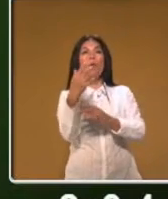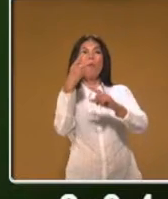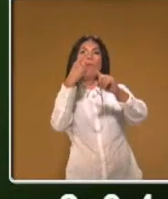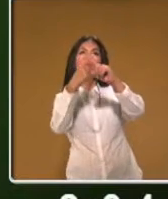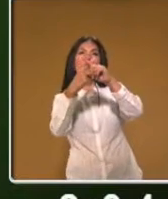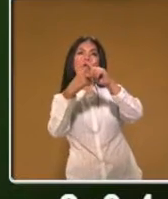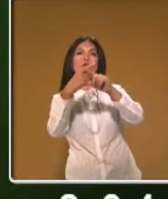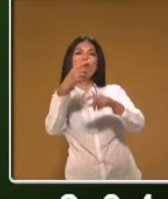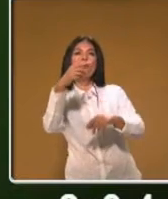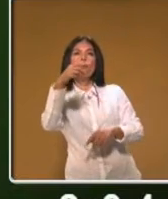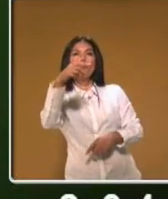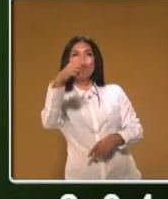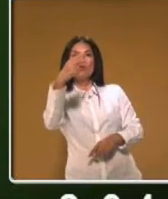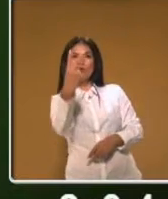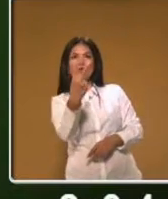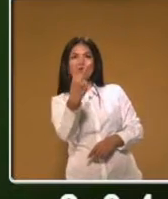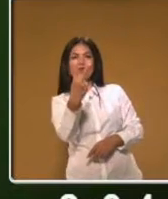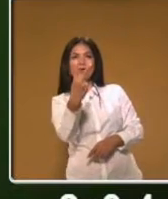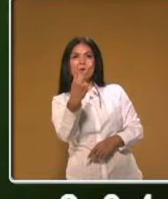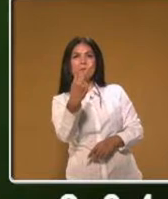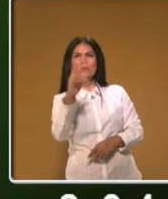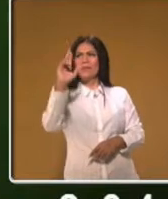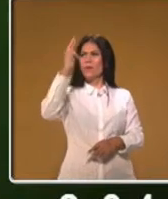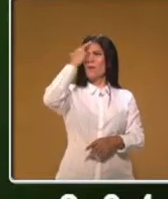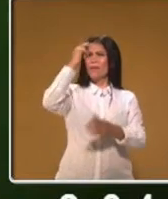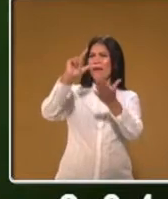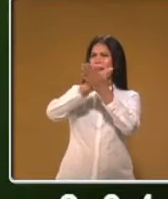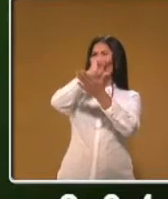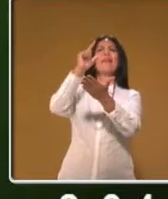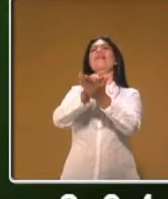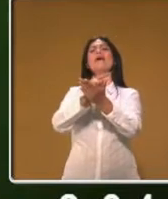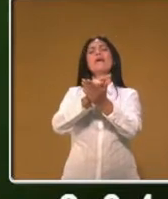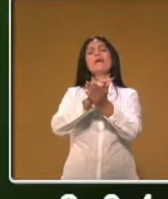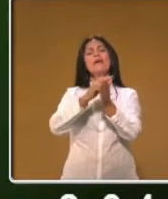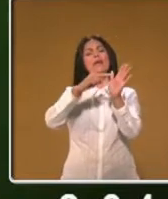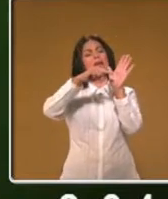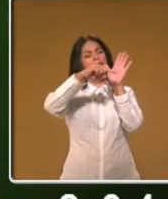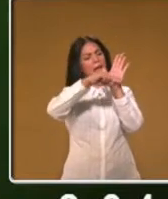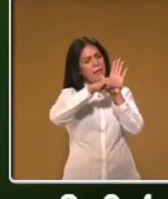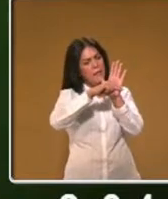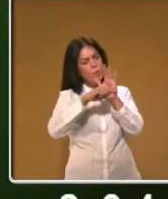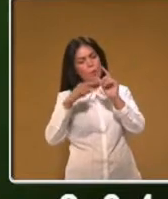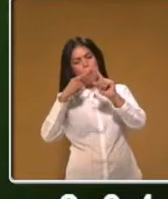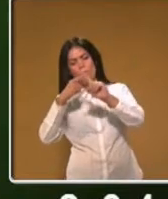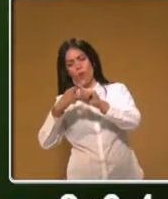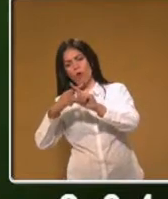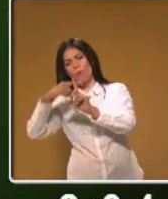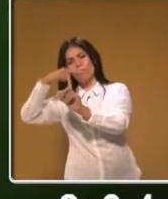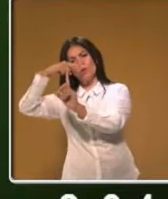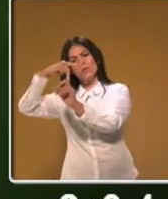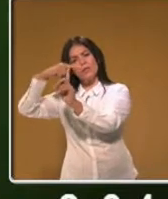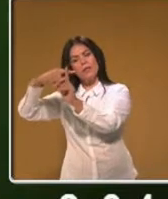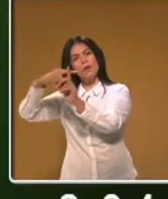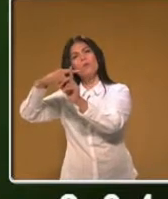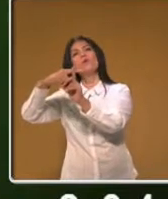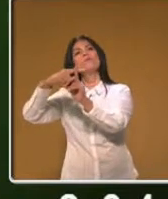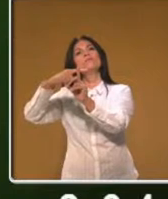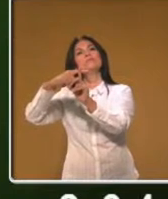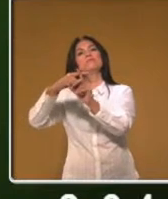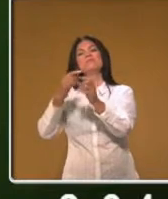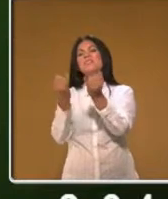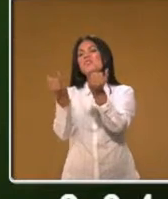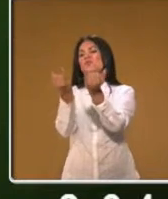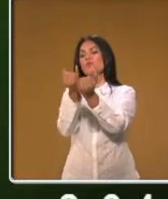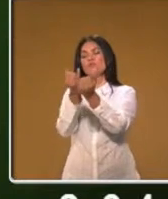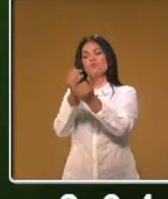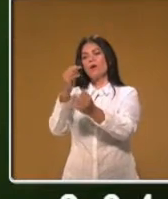Recuerda las leyes de los signos, que son signo negativo por signo positivo me va a dar signo negativo en la respuesta. 5 por